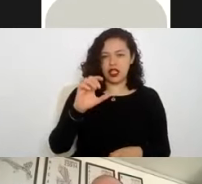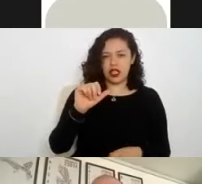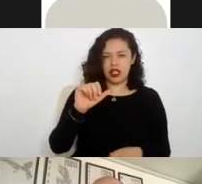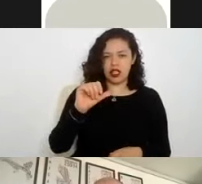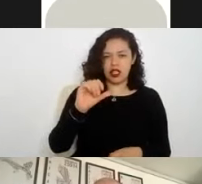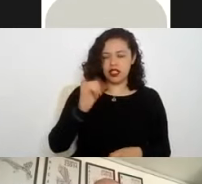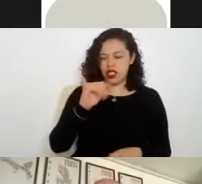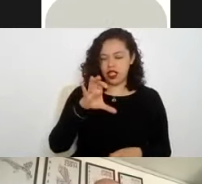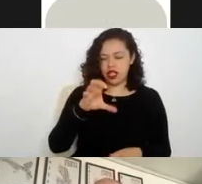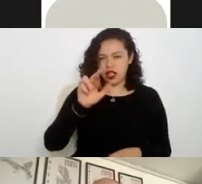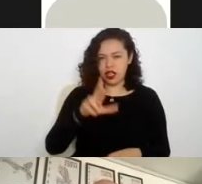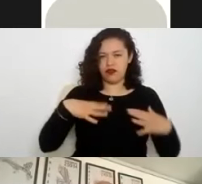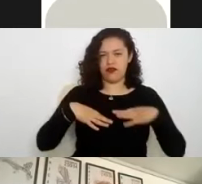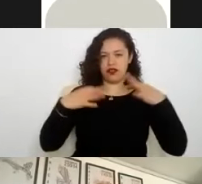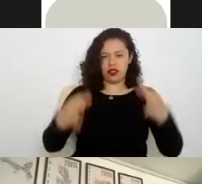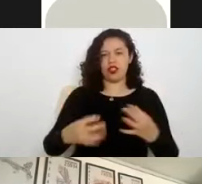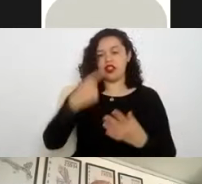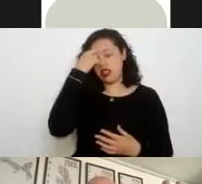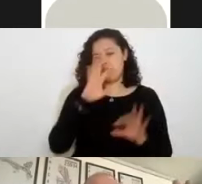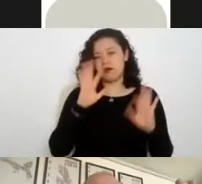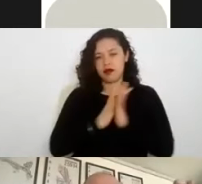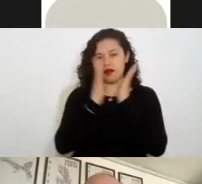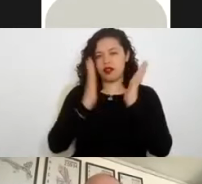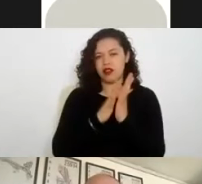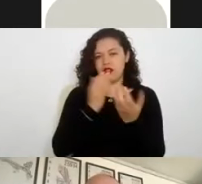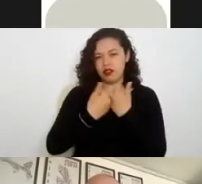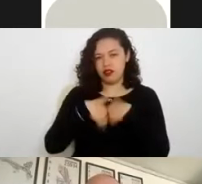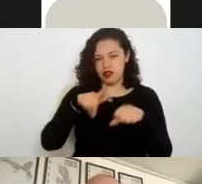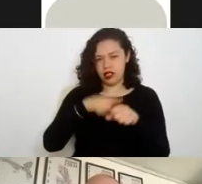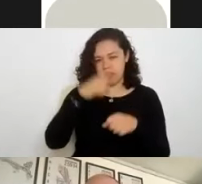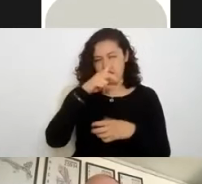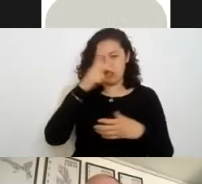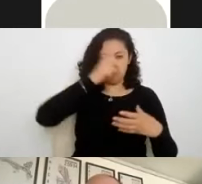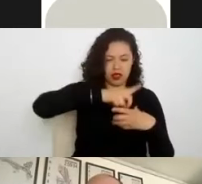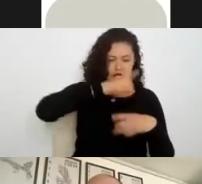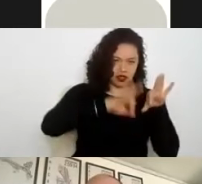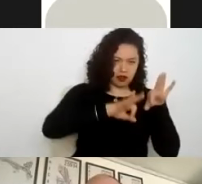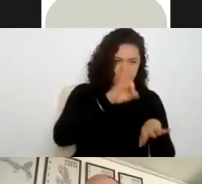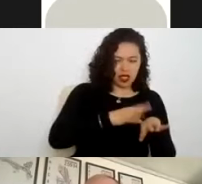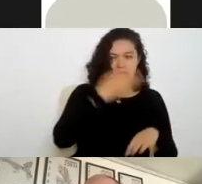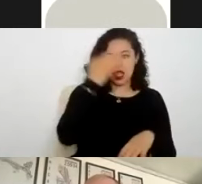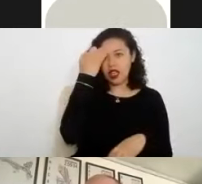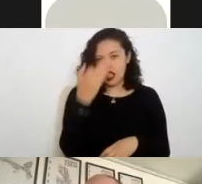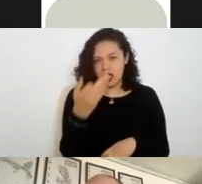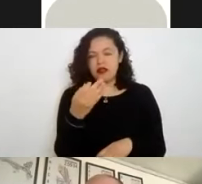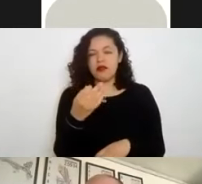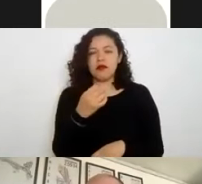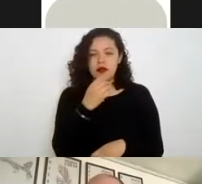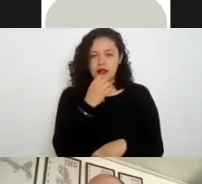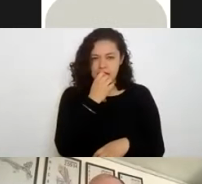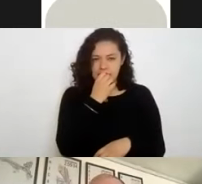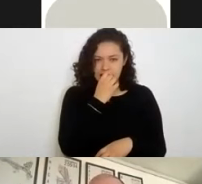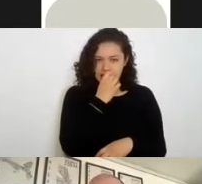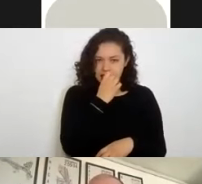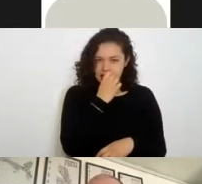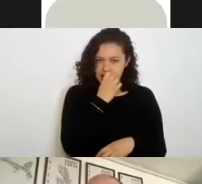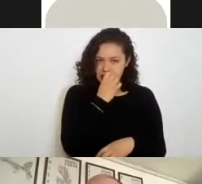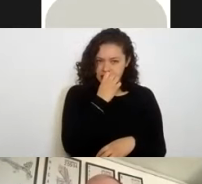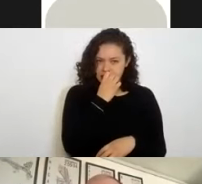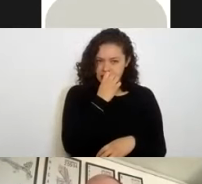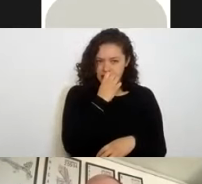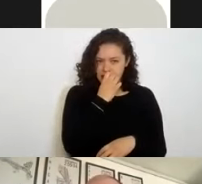reporte de la participación social dependiendo los donativos, el tiempo, ayudar a un extraño. Y la verdad